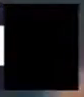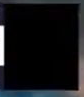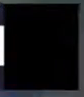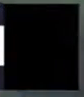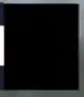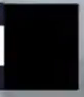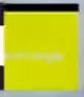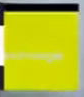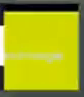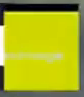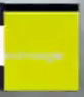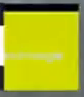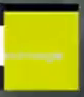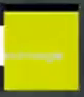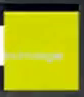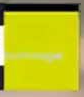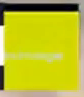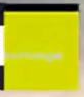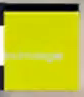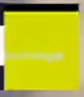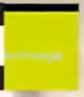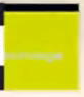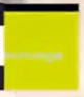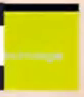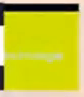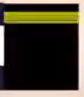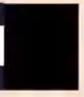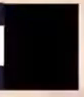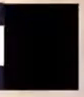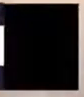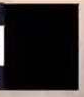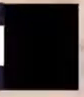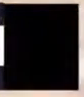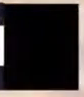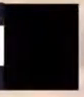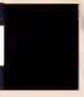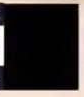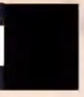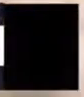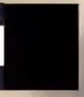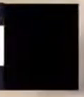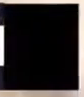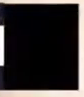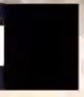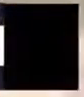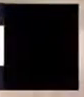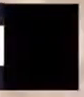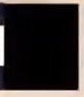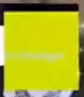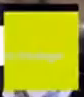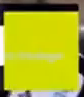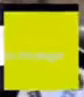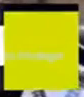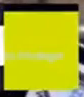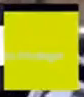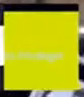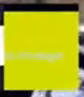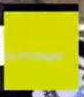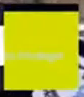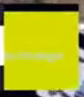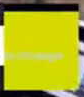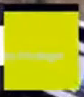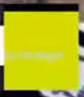niña de 3 años, que supuestamente tiene una herida de arma de fuego? No, tenemos un menor de edad que fue derivada a Jujuy. El otro